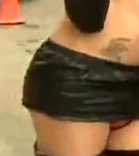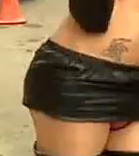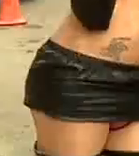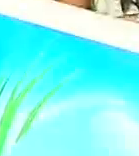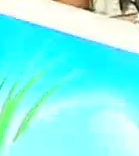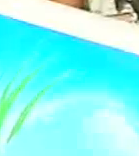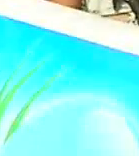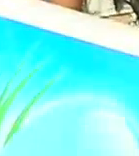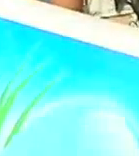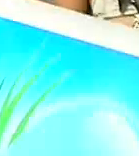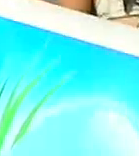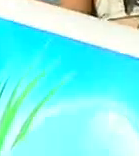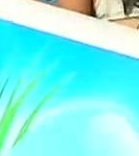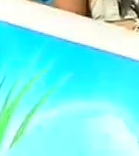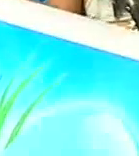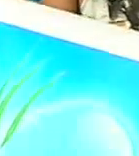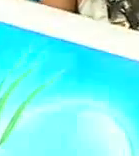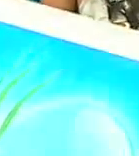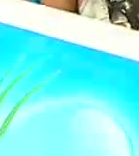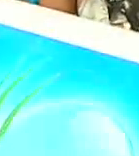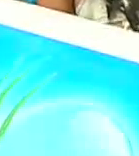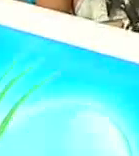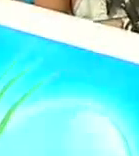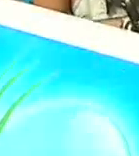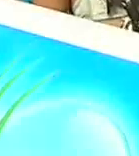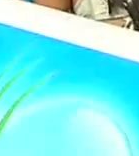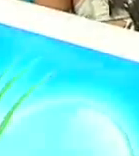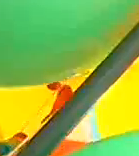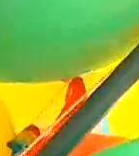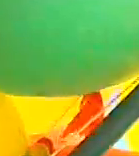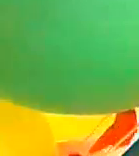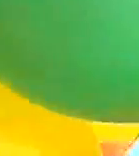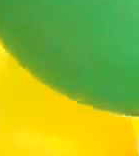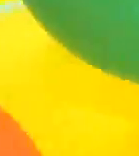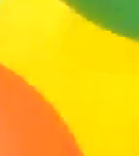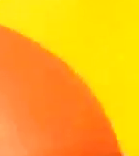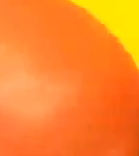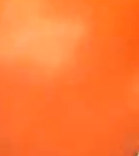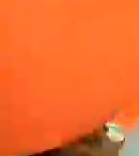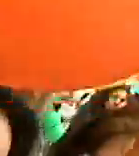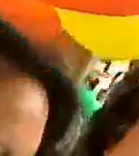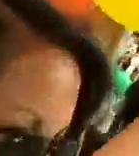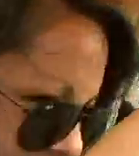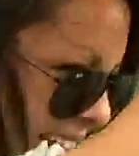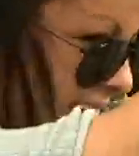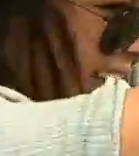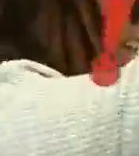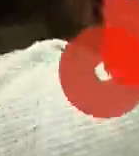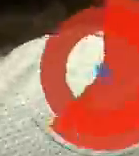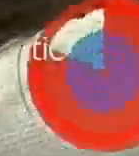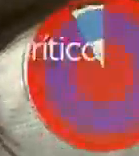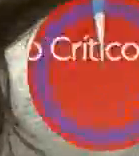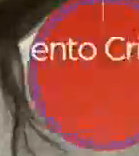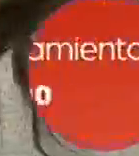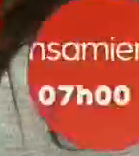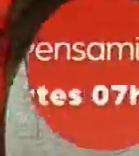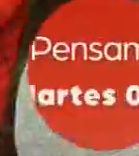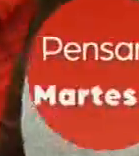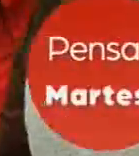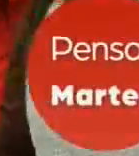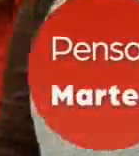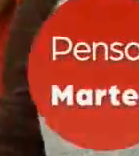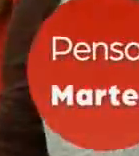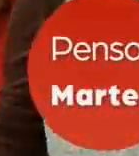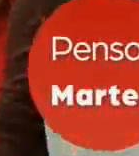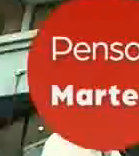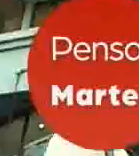LGBTI. Hablaremos del acuerdo por la igualdad que busca incluir en los planes de gobierno de los candidatos presidenciales, derechos y